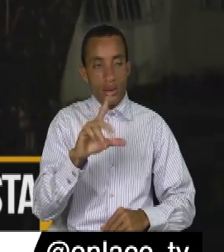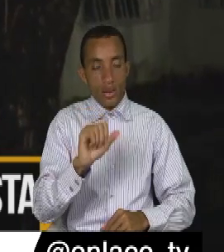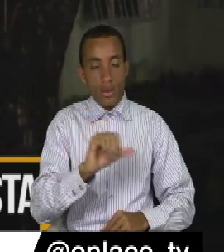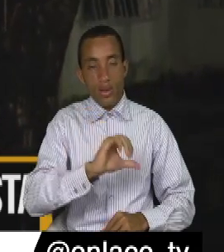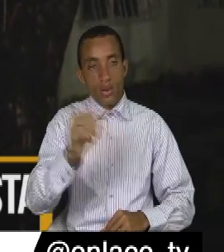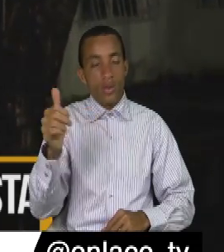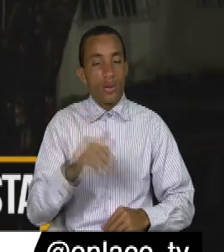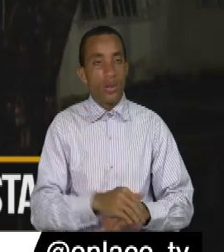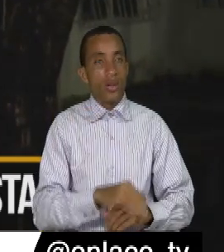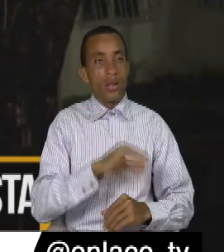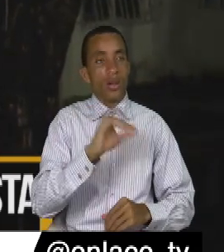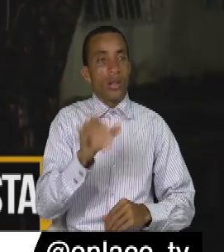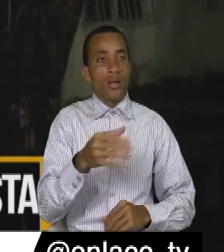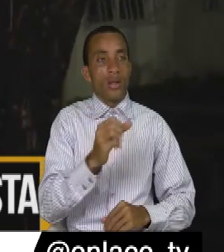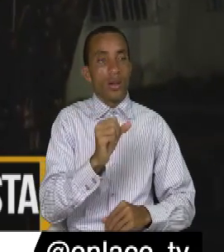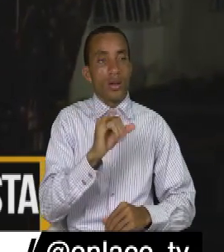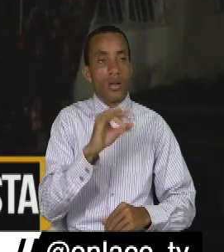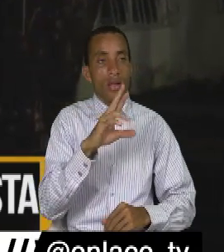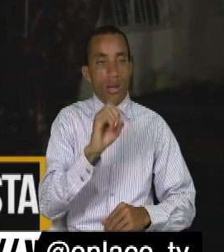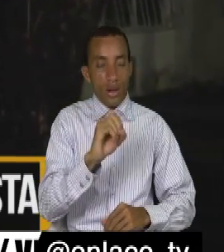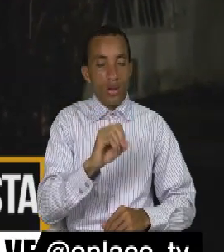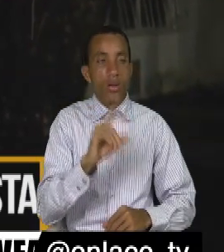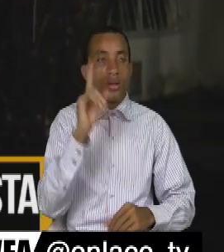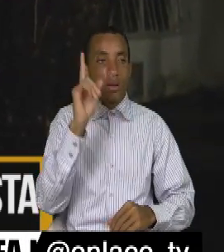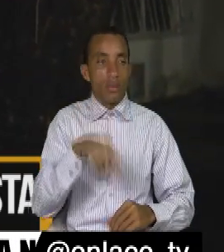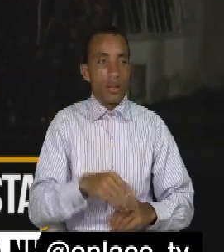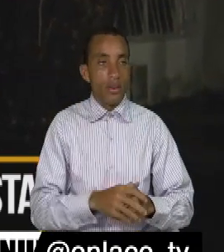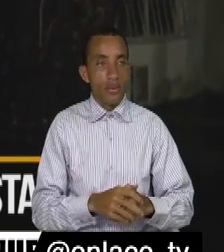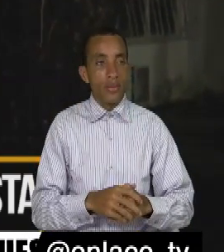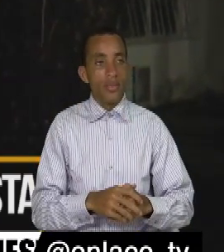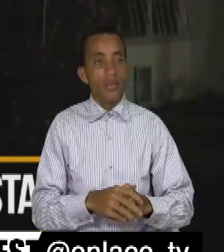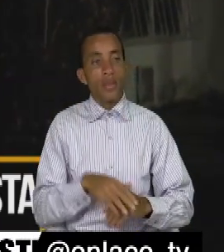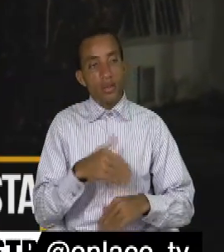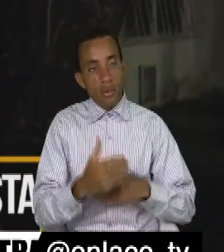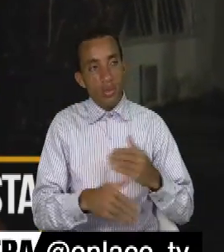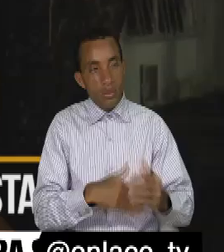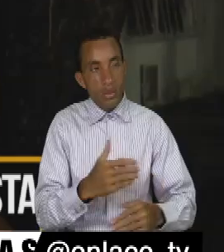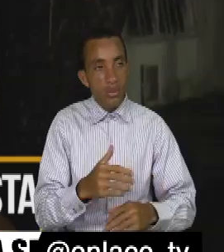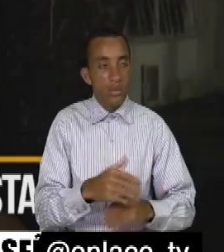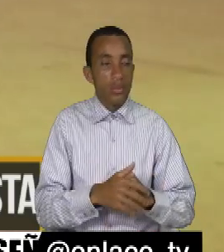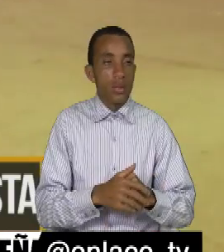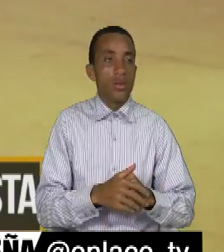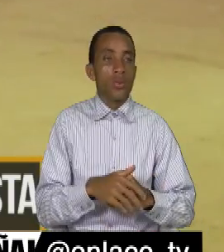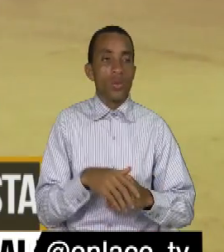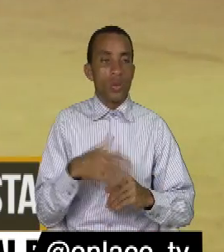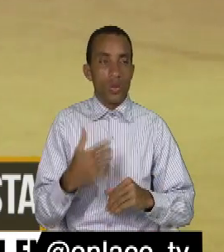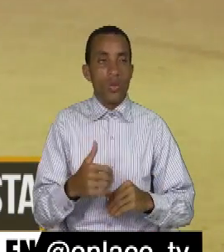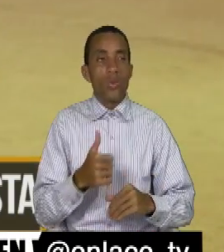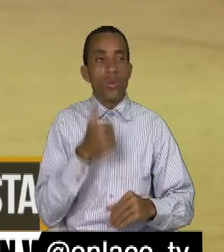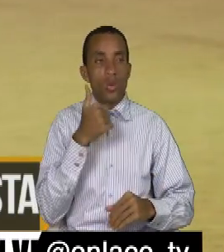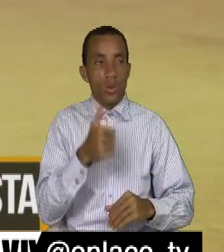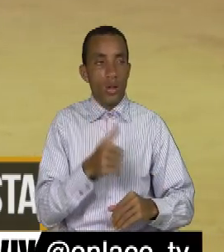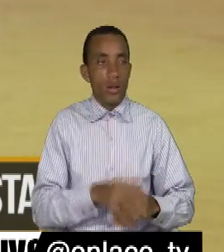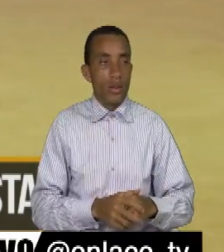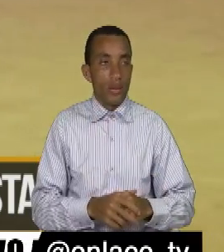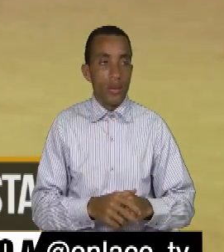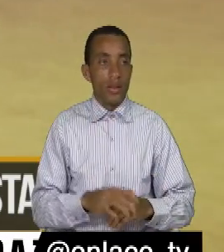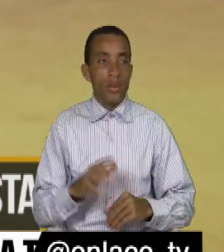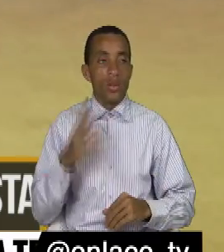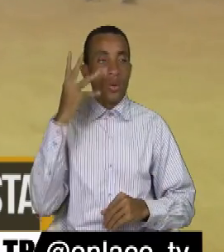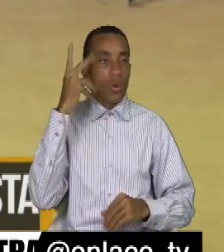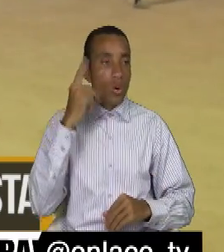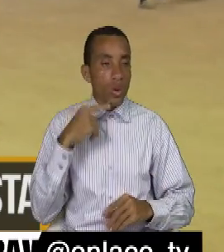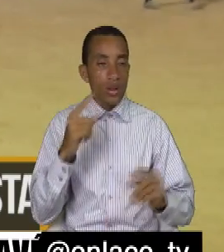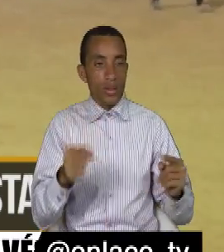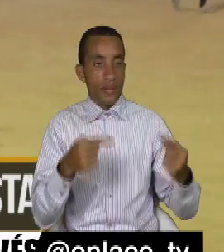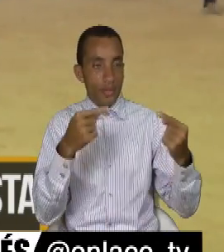Jaime Jiménez también, que ha marcado diferencia. Son gente que van llegando a la categoría y vienen marcando diferencia. La cita con este torneo son todos los días en la cancha